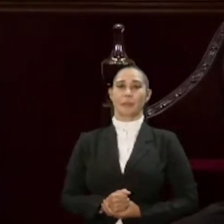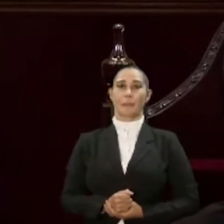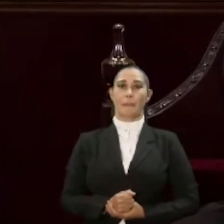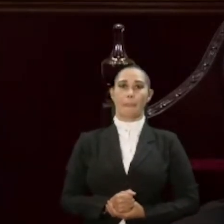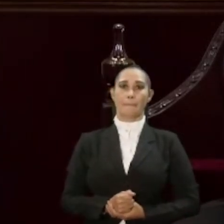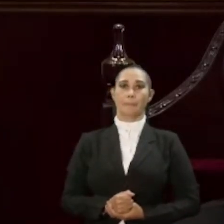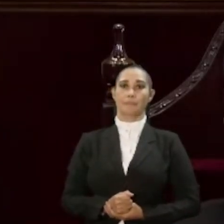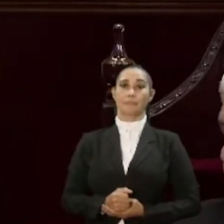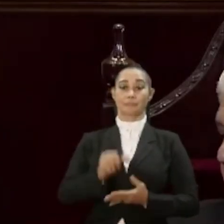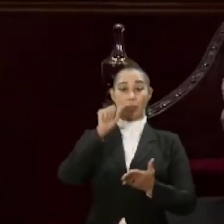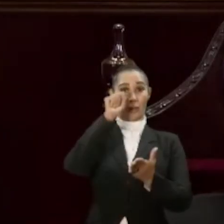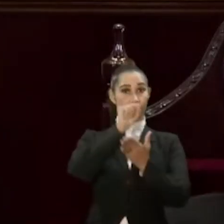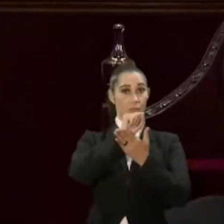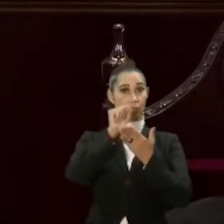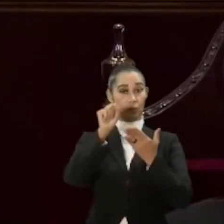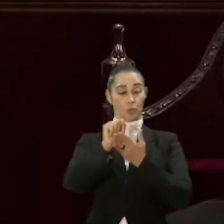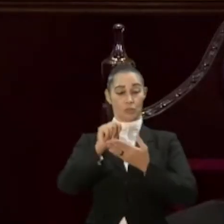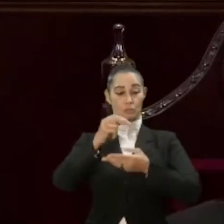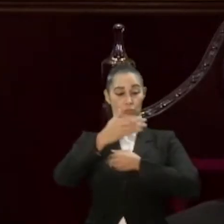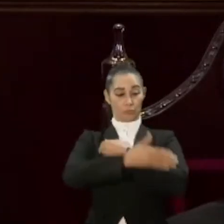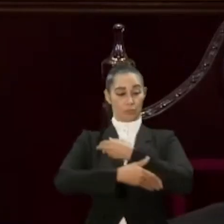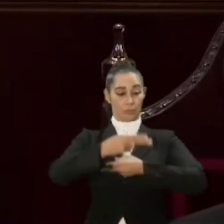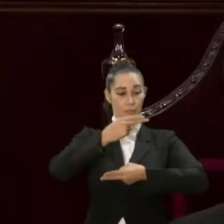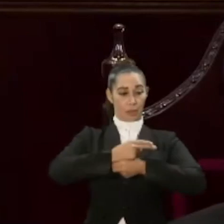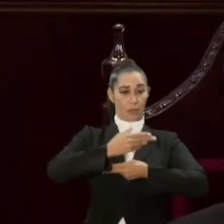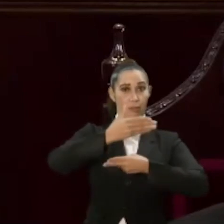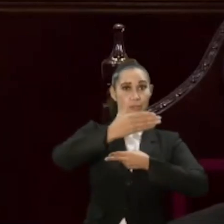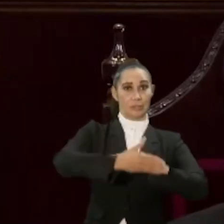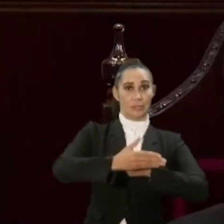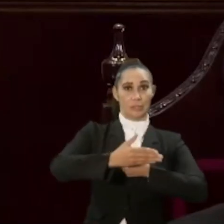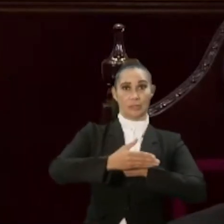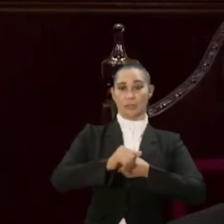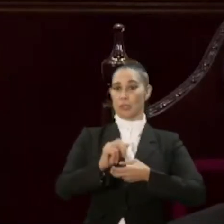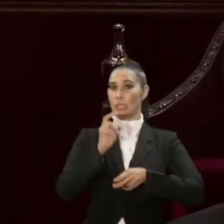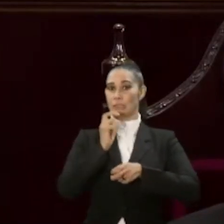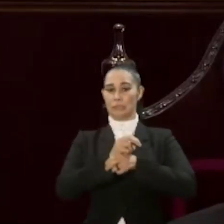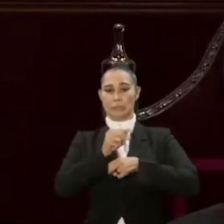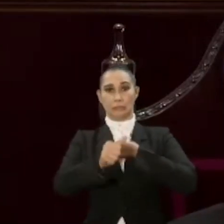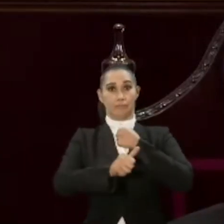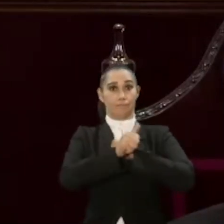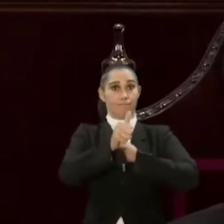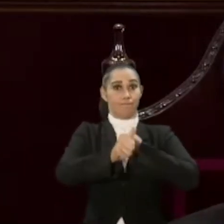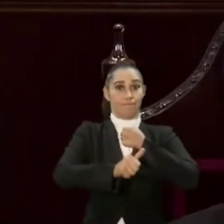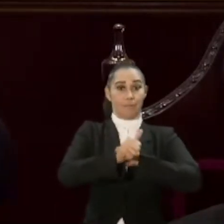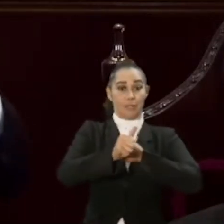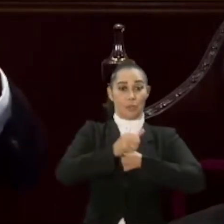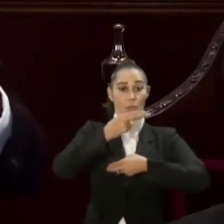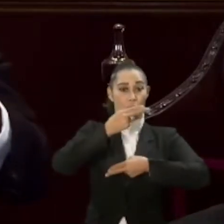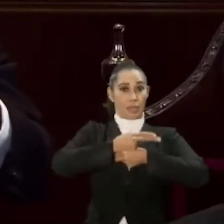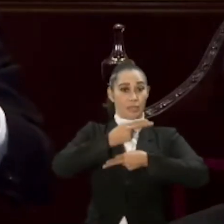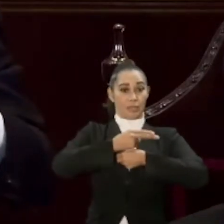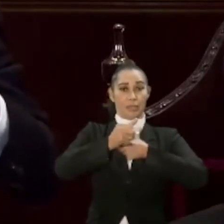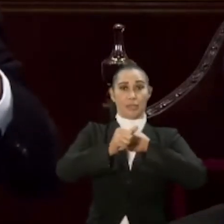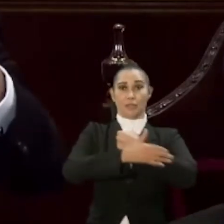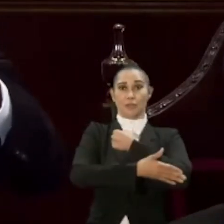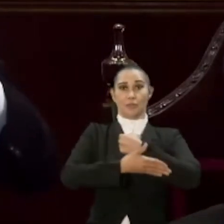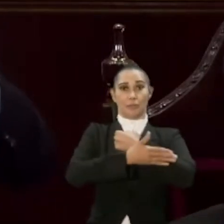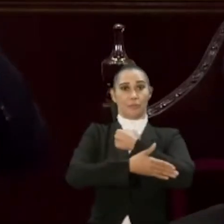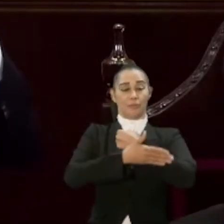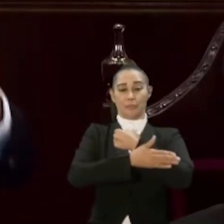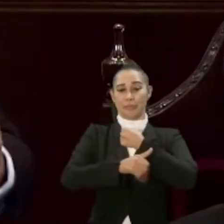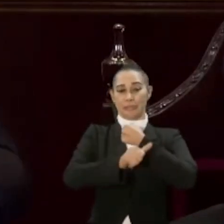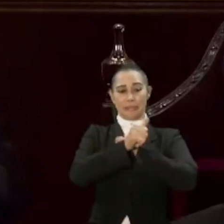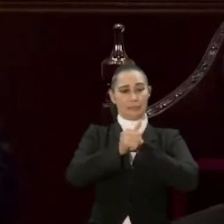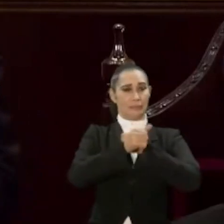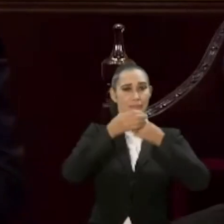nunca la situación de nuestro país vecino había sido tan dramática. Haití es hoy un país devastado por